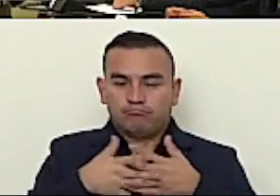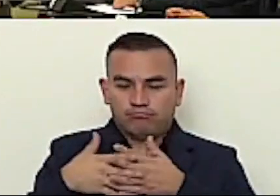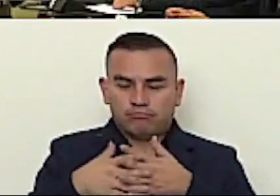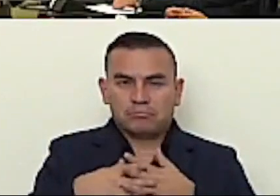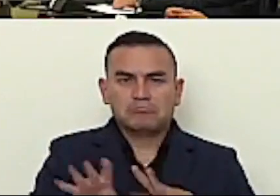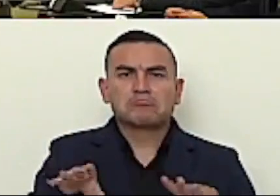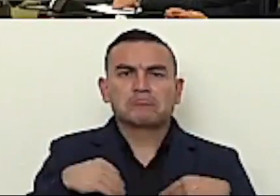¿para qué lo vamos a revisar de nuevo?